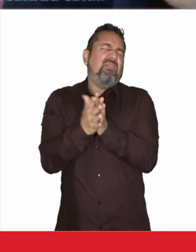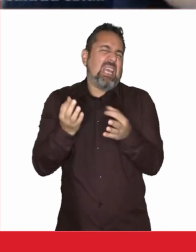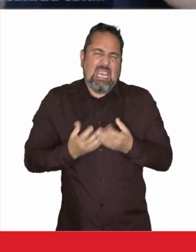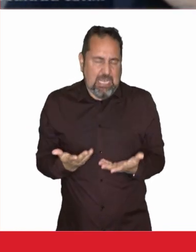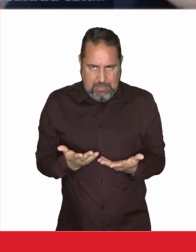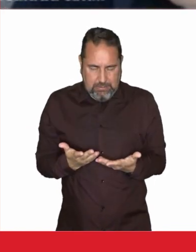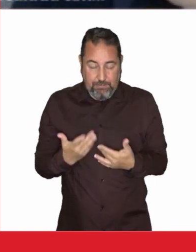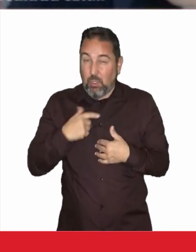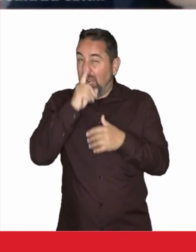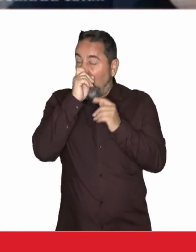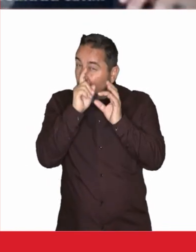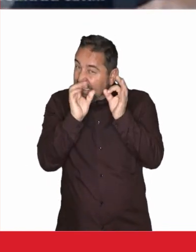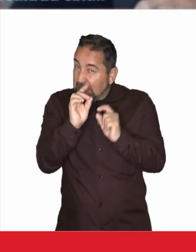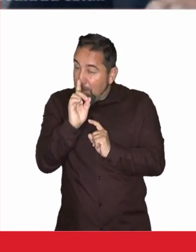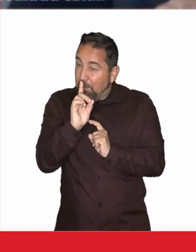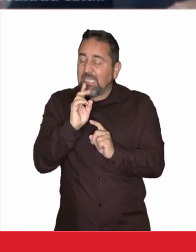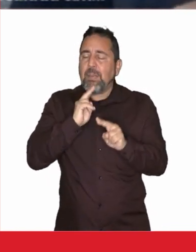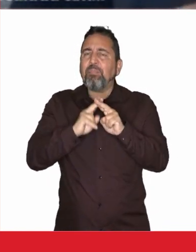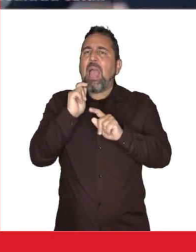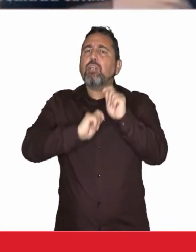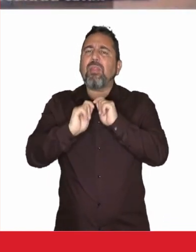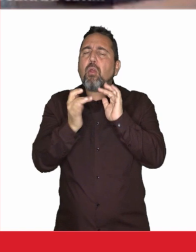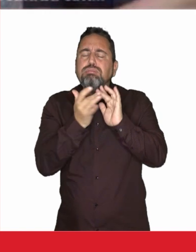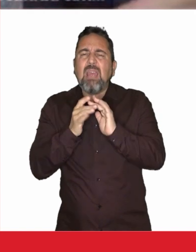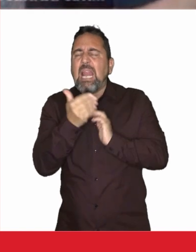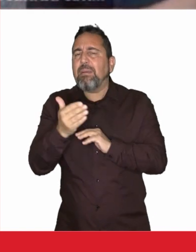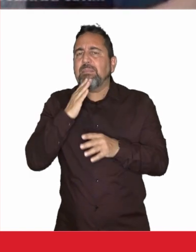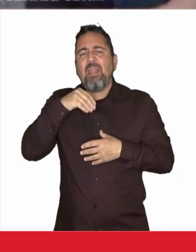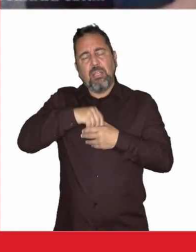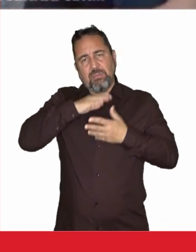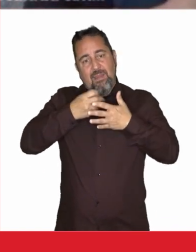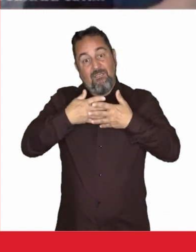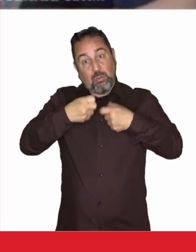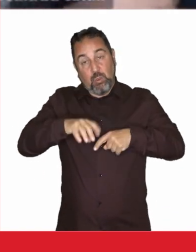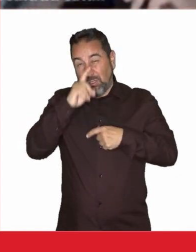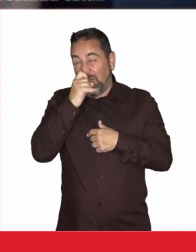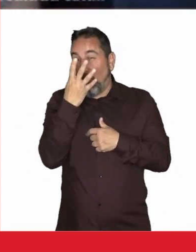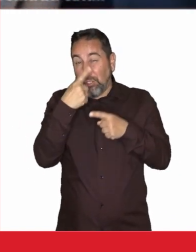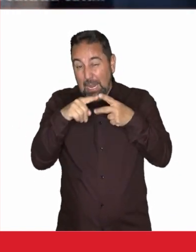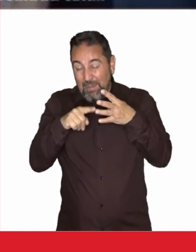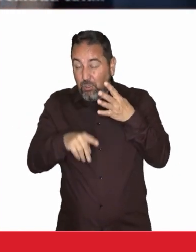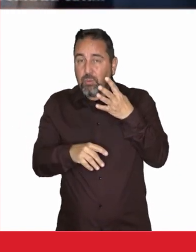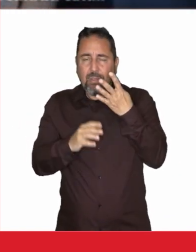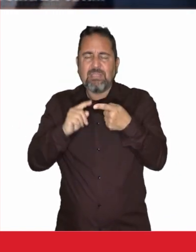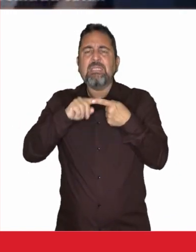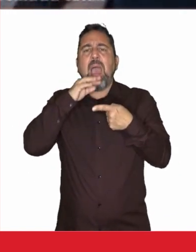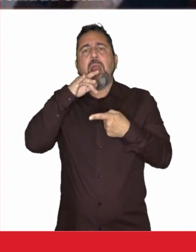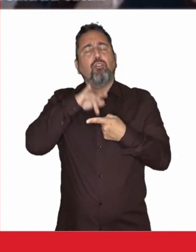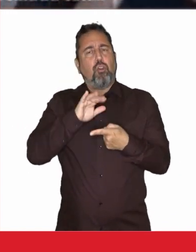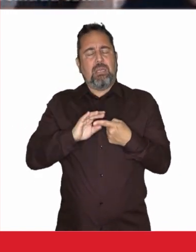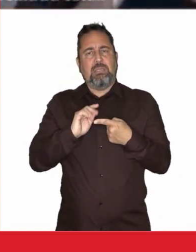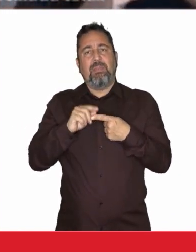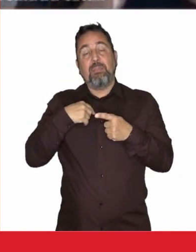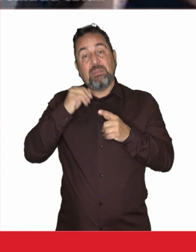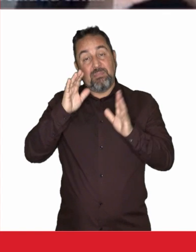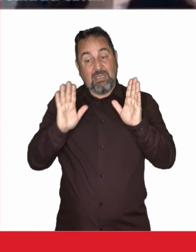¿vale? ¿A qué nos estamos refiriendo? Os recordamos siempre que estas asociaciones clave están dentro de las infraestructuras, ¿os acordáis de los cuatro elementos? Pues